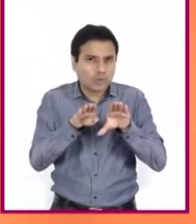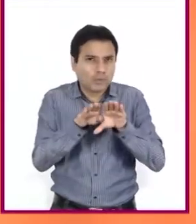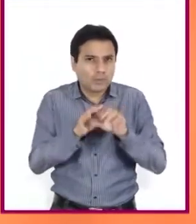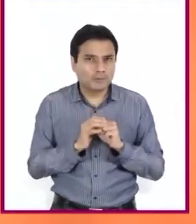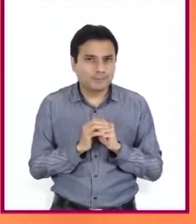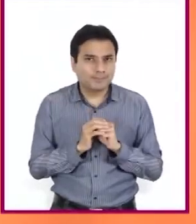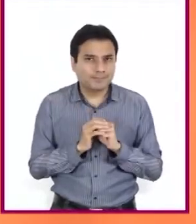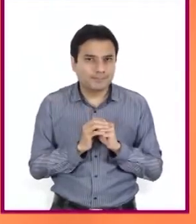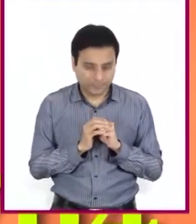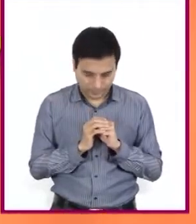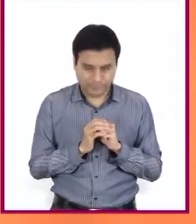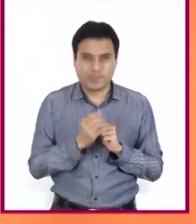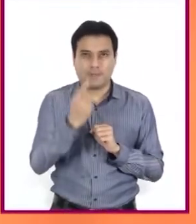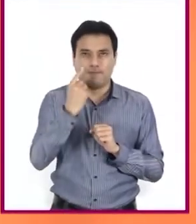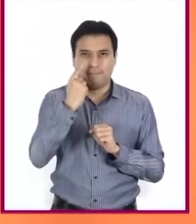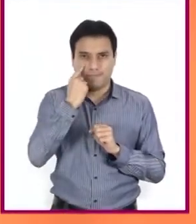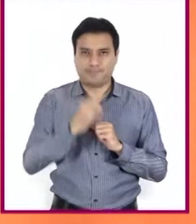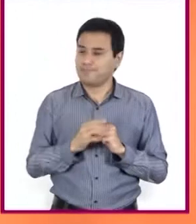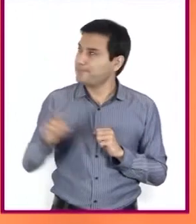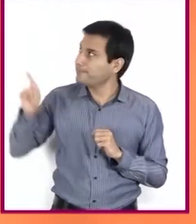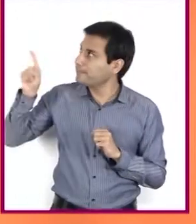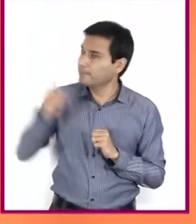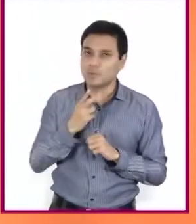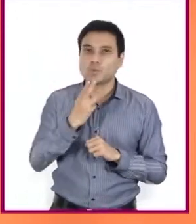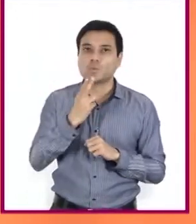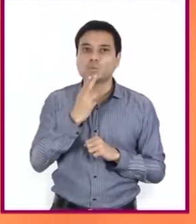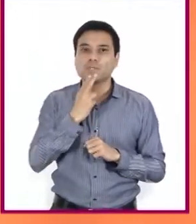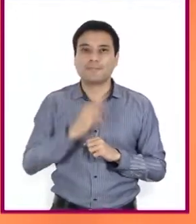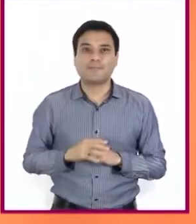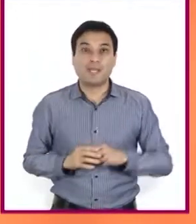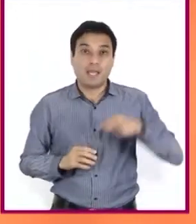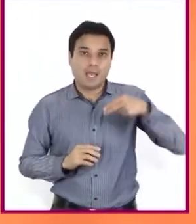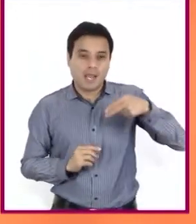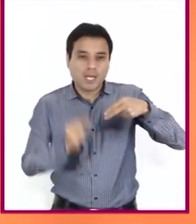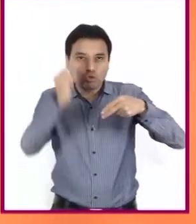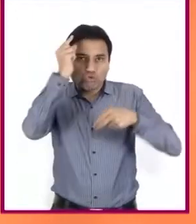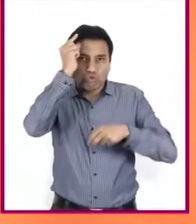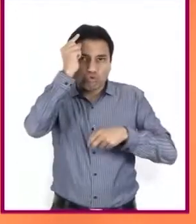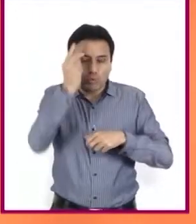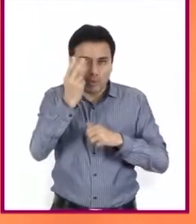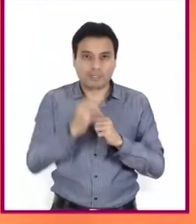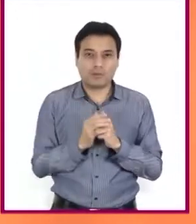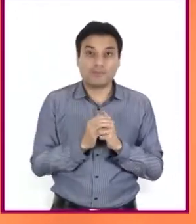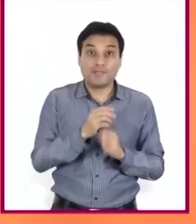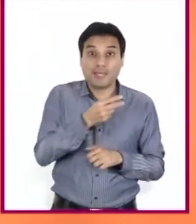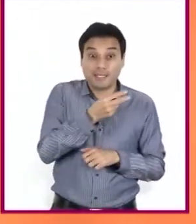podemos plantear la siguiente ecuación. N al cuadrado es igual a